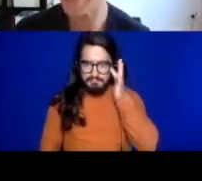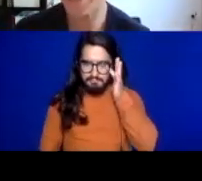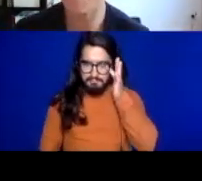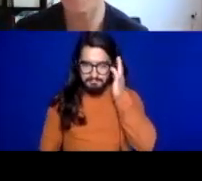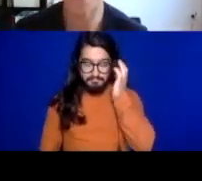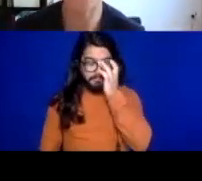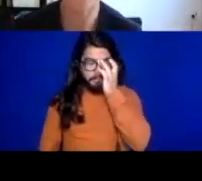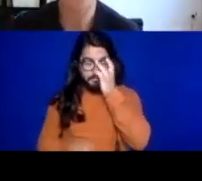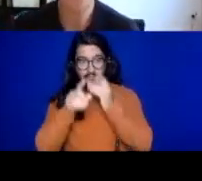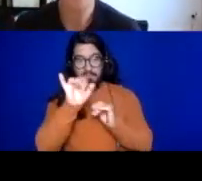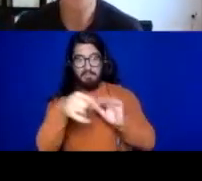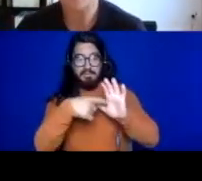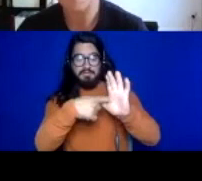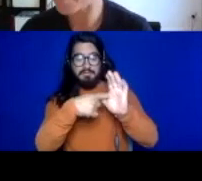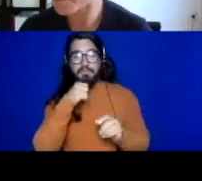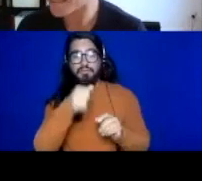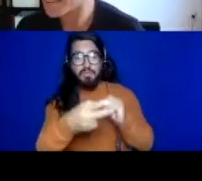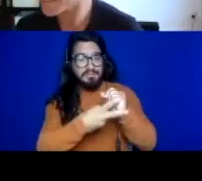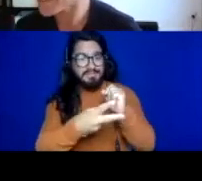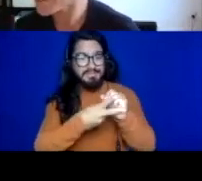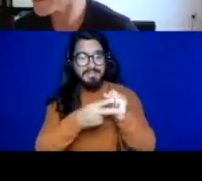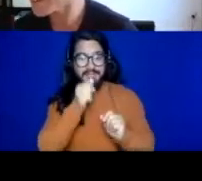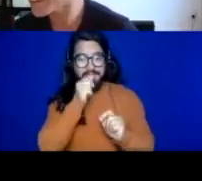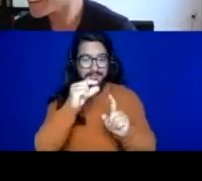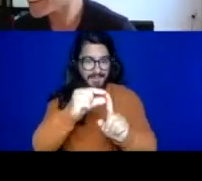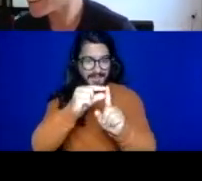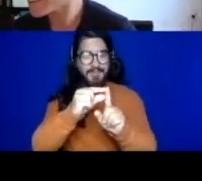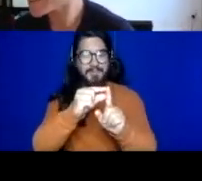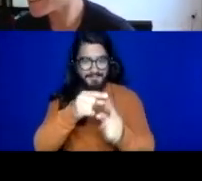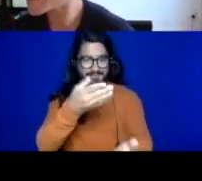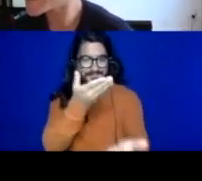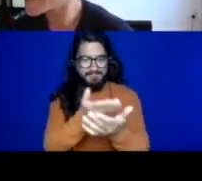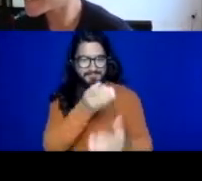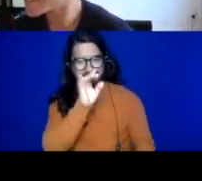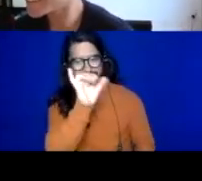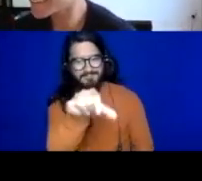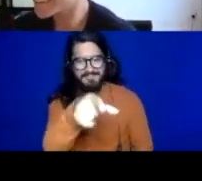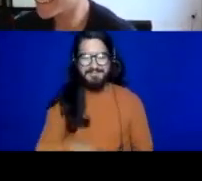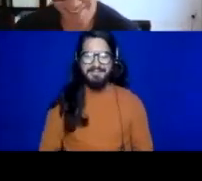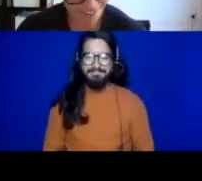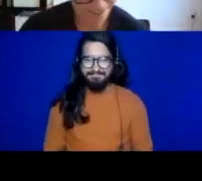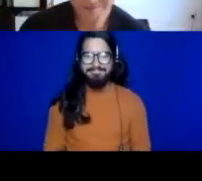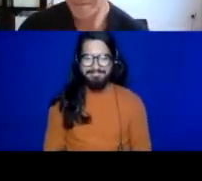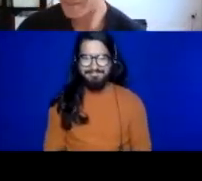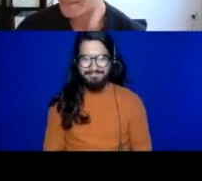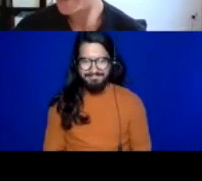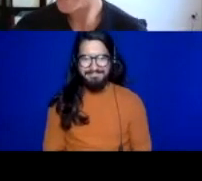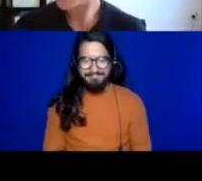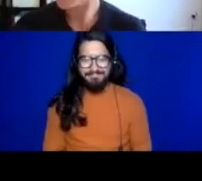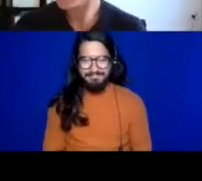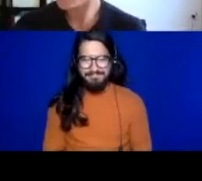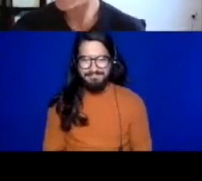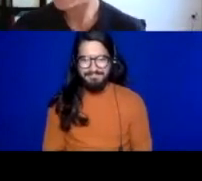This is an example of not saving your new password properly. Este es un ejemplo de no grabar o salvar su contraseña nueva de una